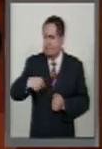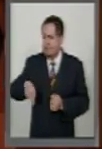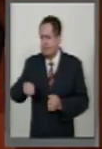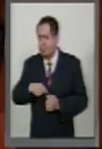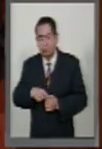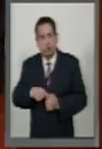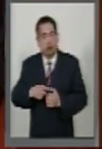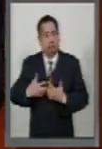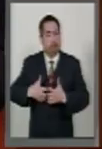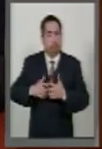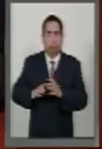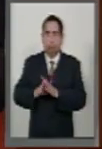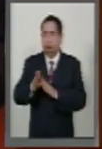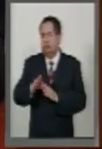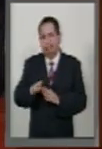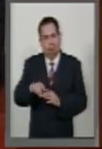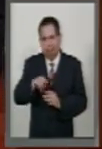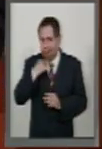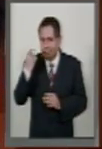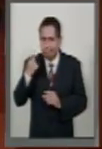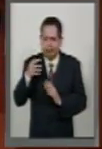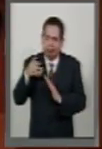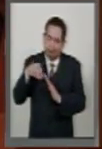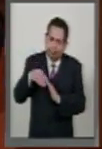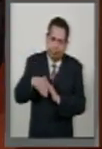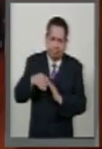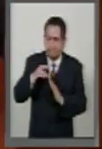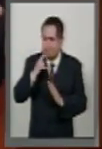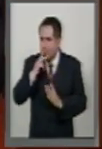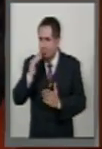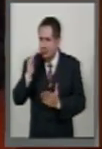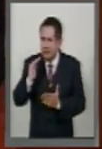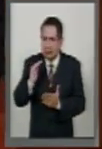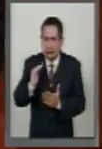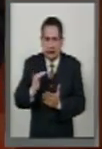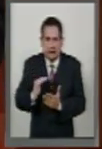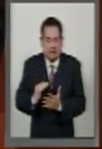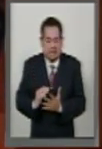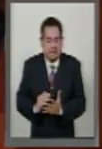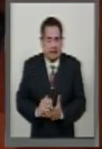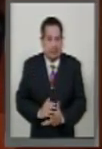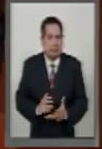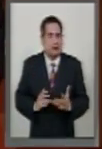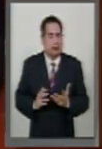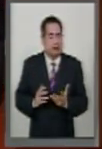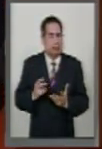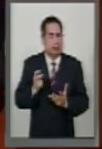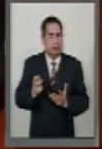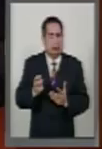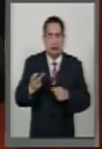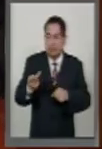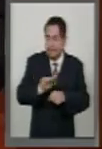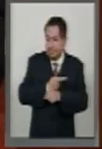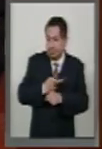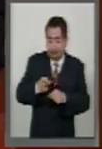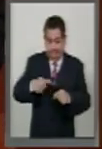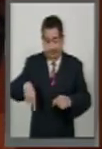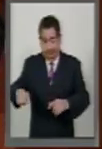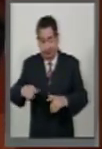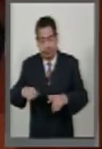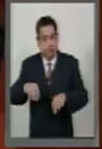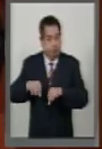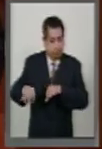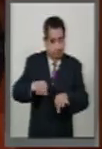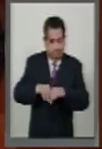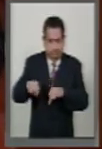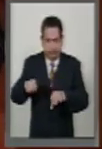productividad, comercialización y por ende los recursos que quienes viven del sector pesquero